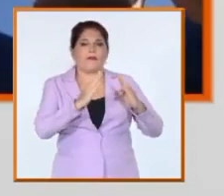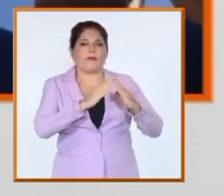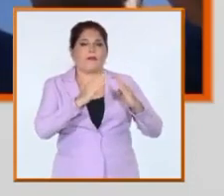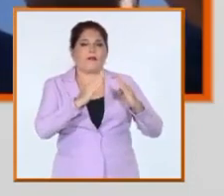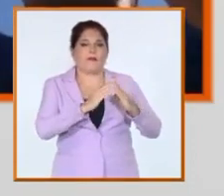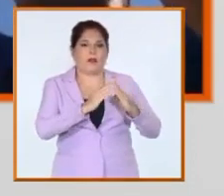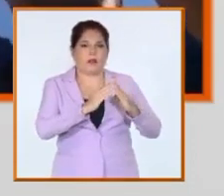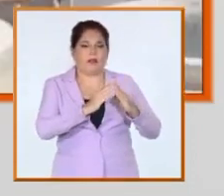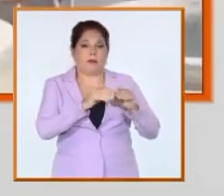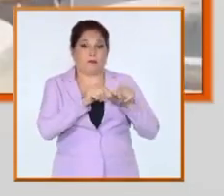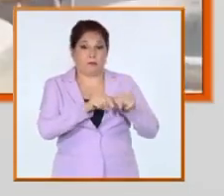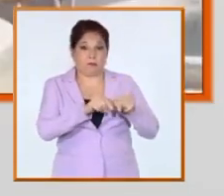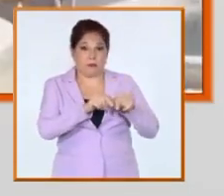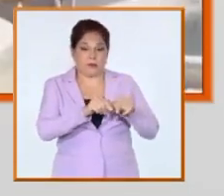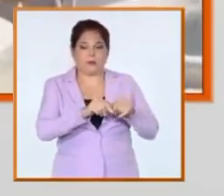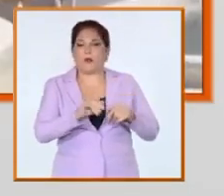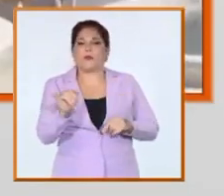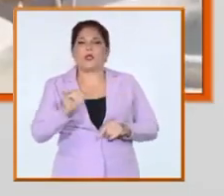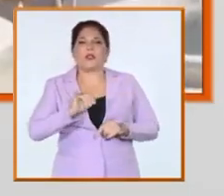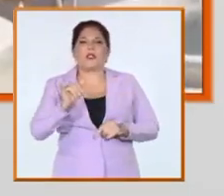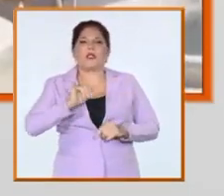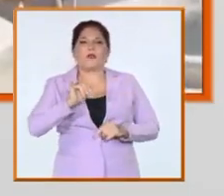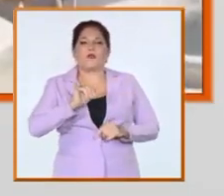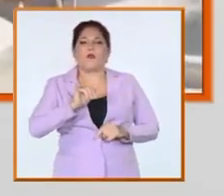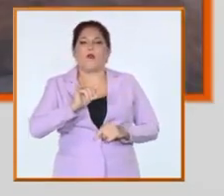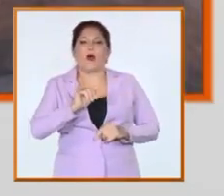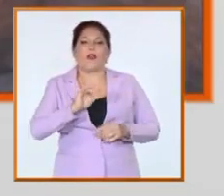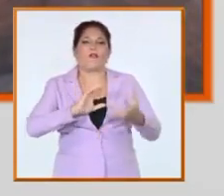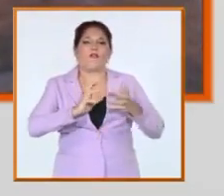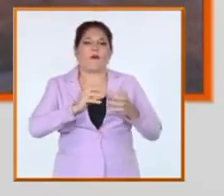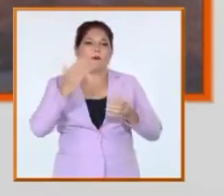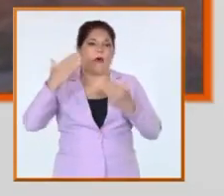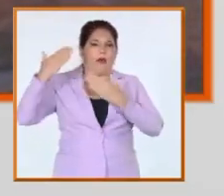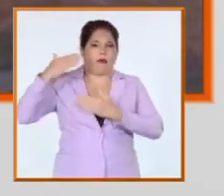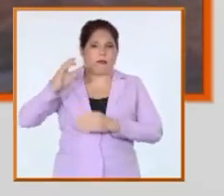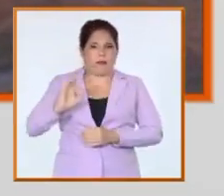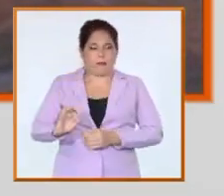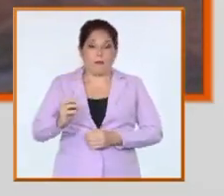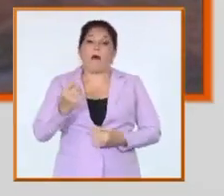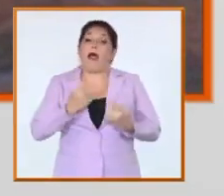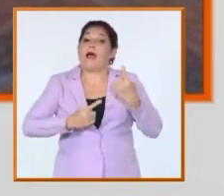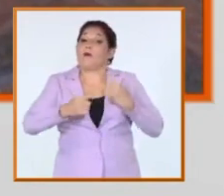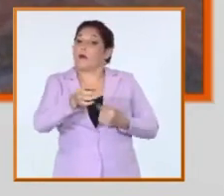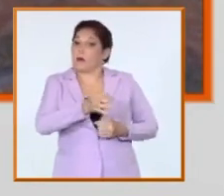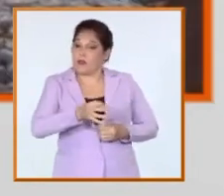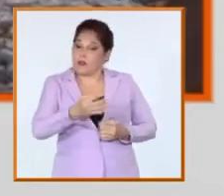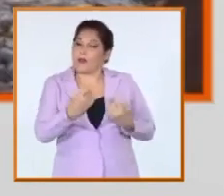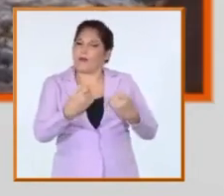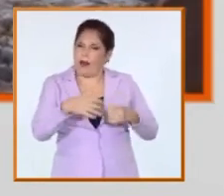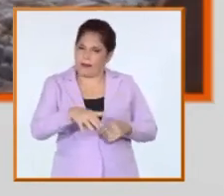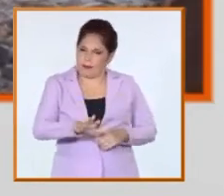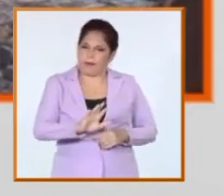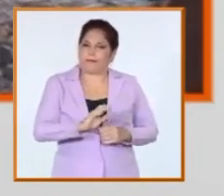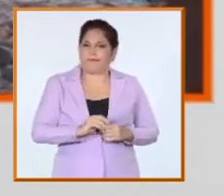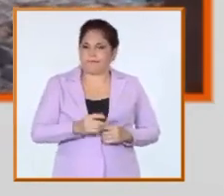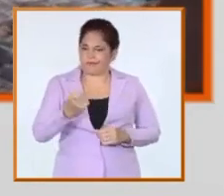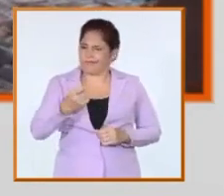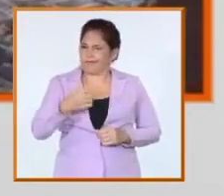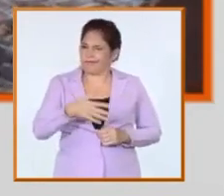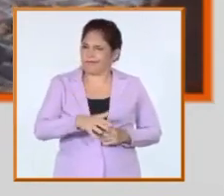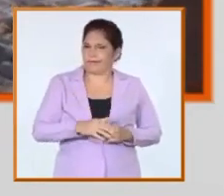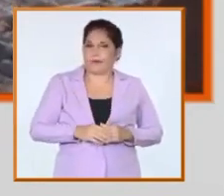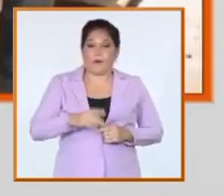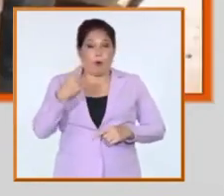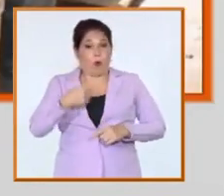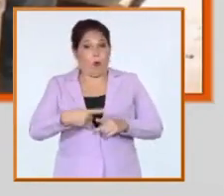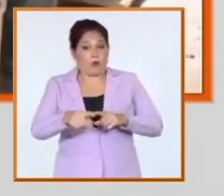consecuente con con la línea trazada hay otras que le ha faltado un poco y